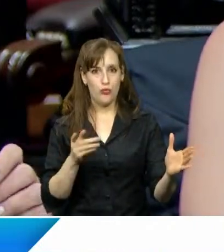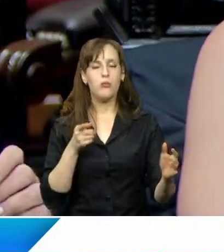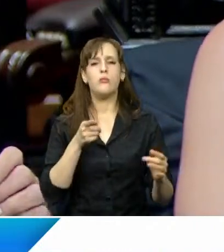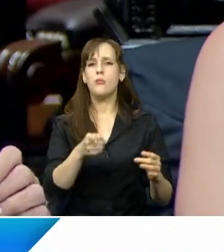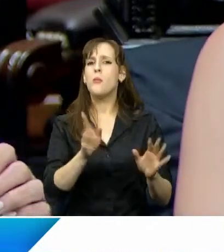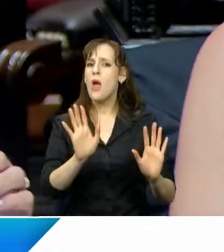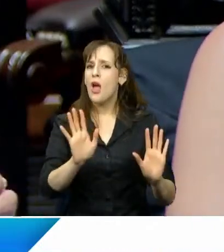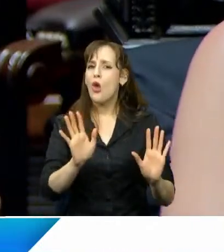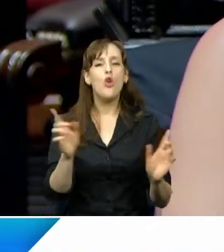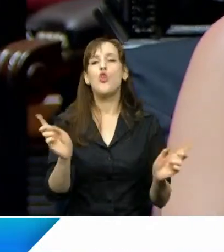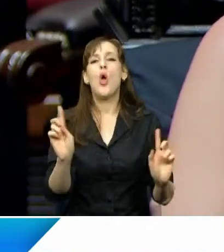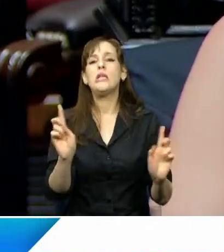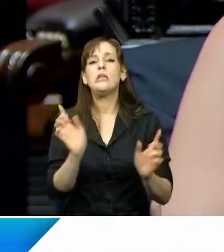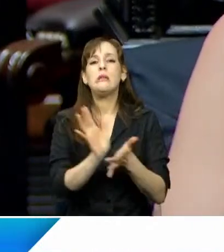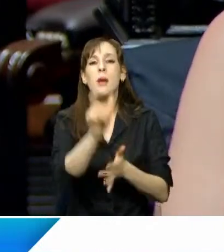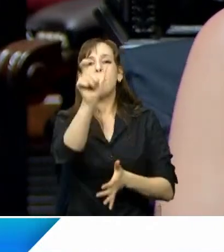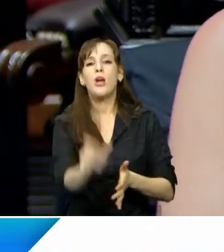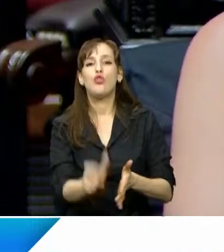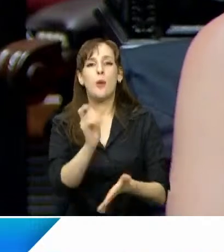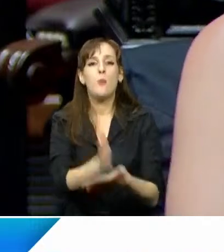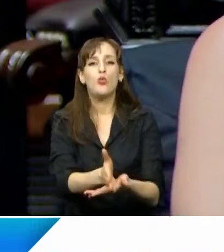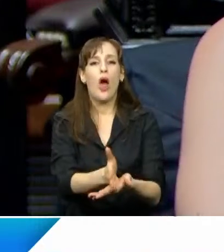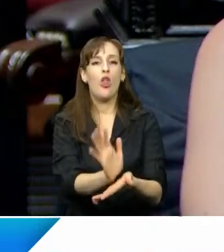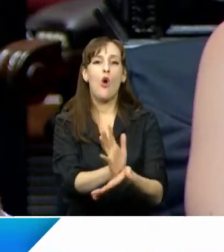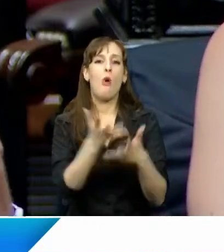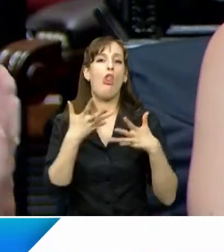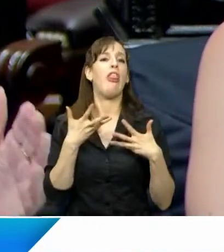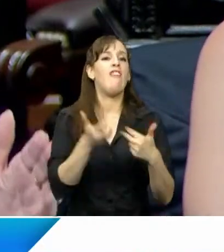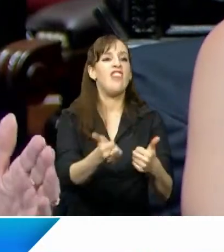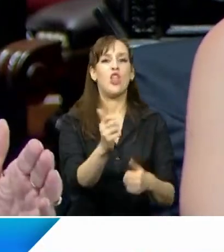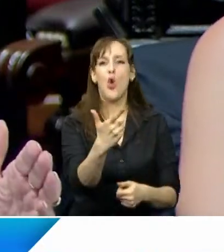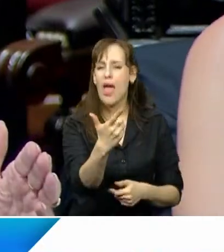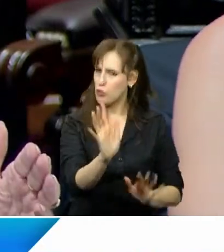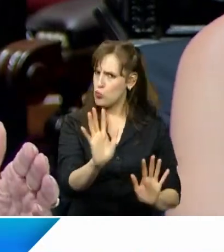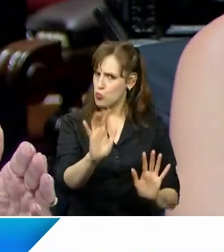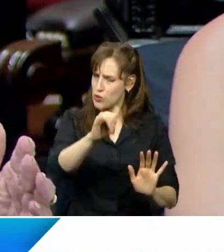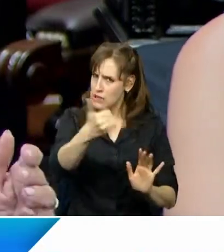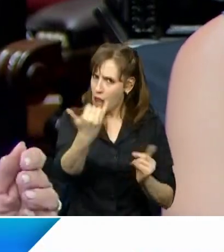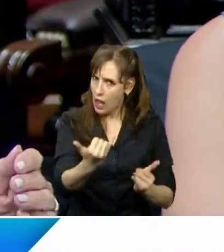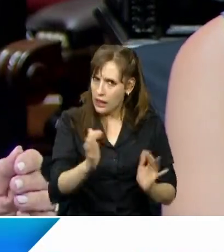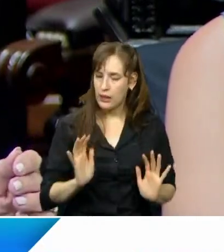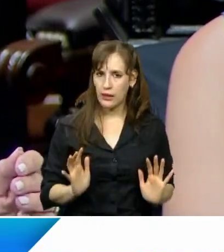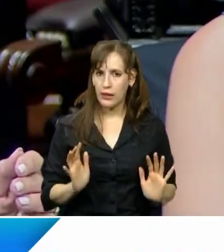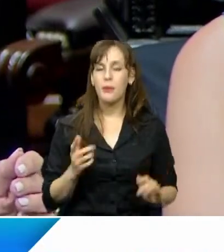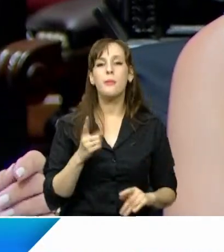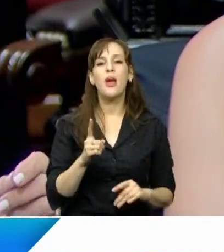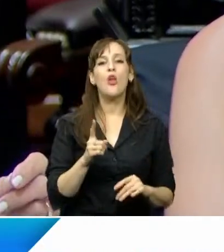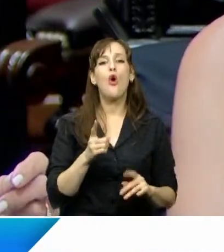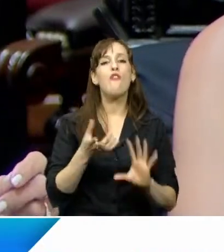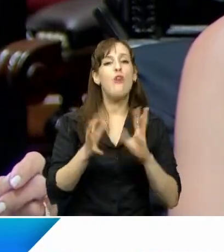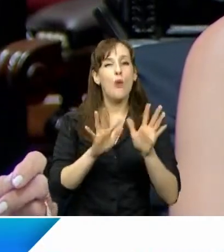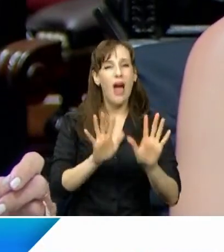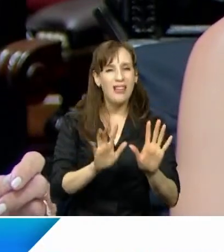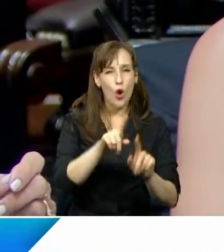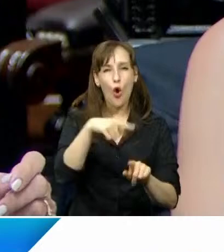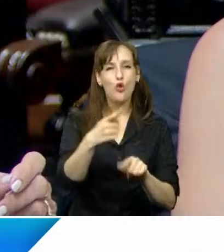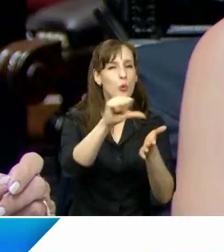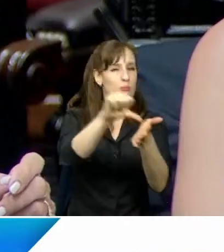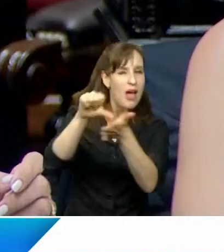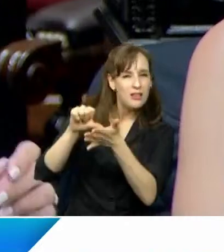en juicio del imputado. ¿Esta figura del juicio por ausencia existe en otros países? Claro que